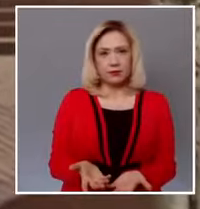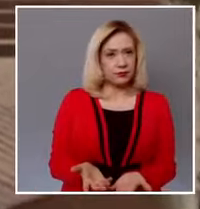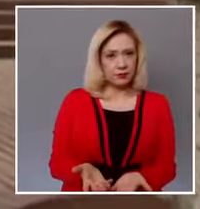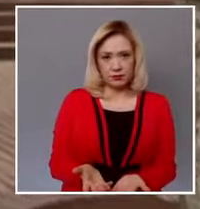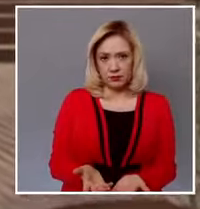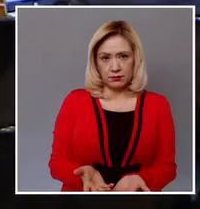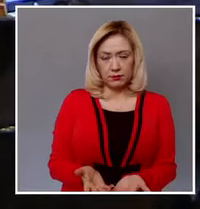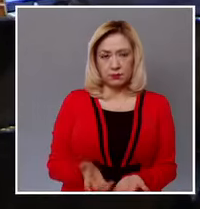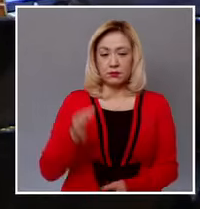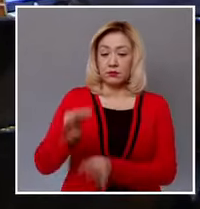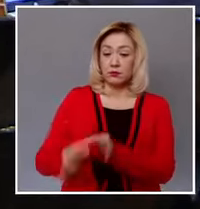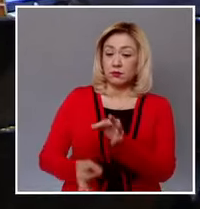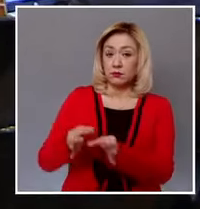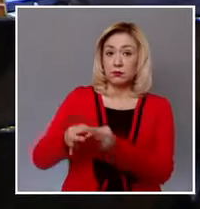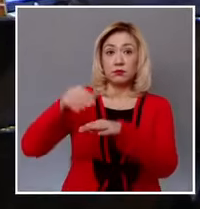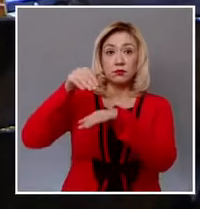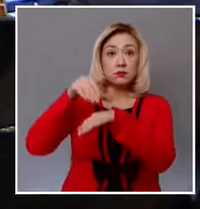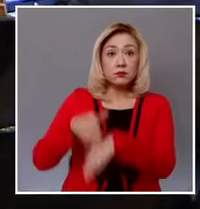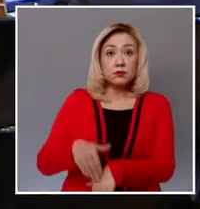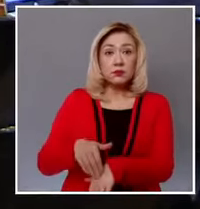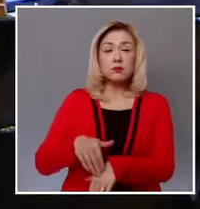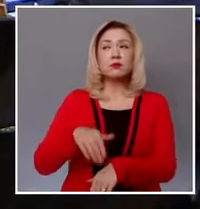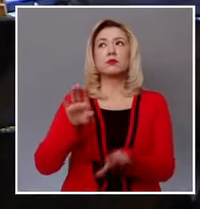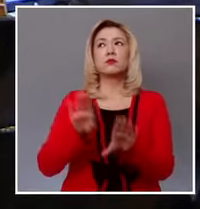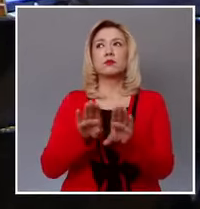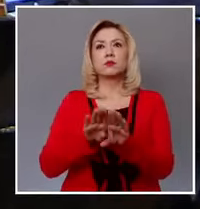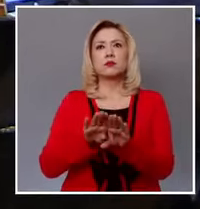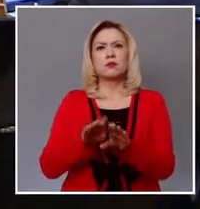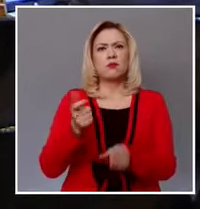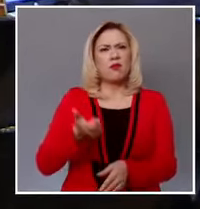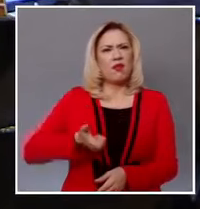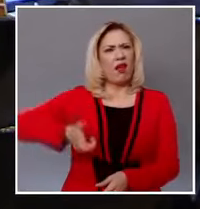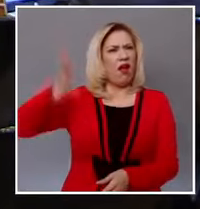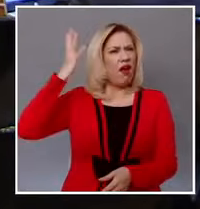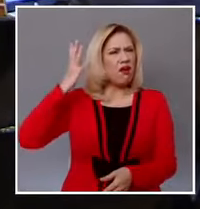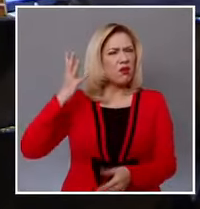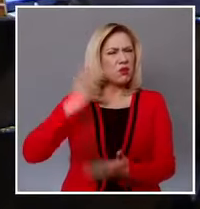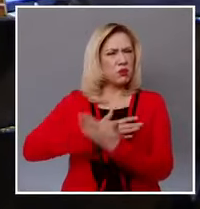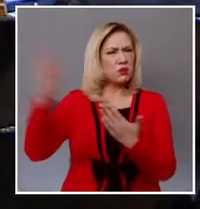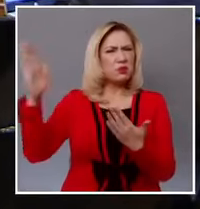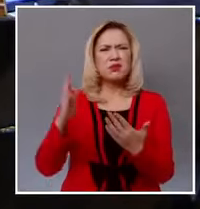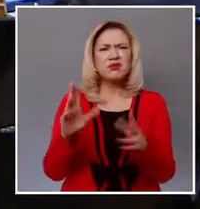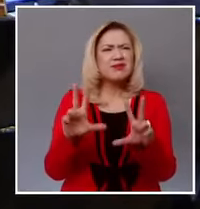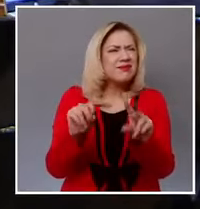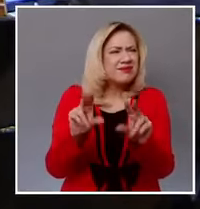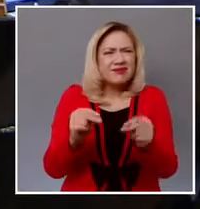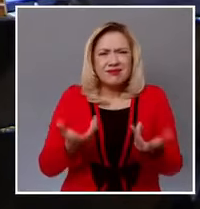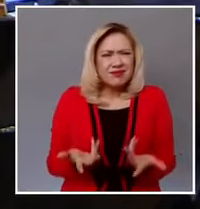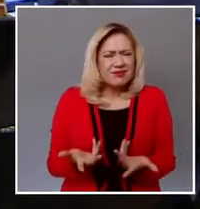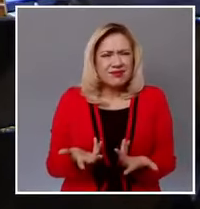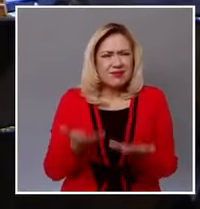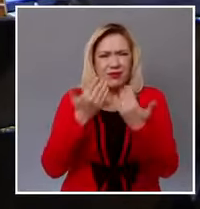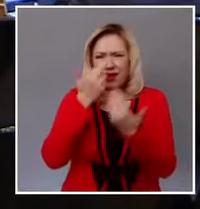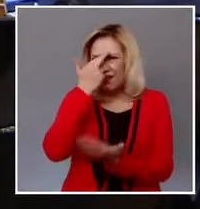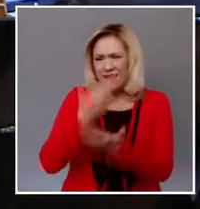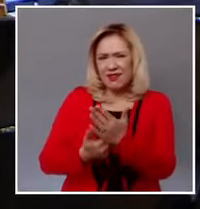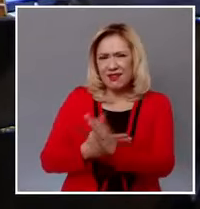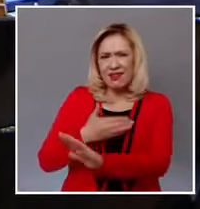estas obligaciones no amerita costosos o cargas desproporcionadas, por lo que no violentan el principio de